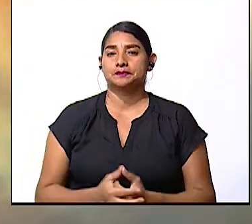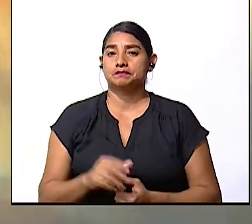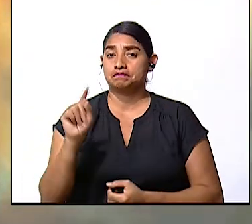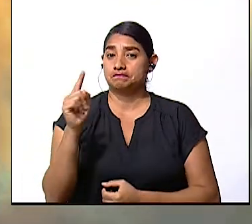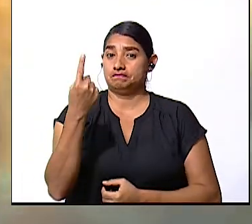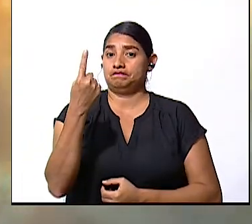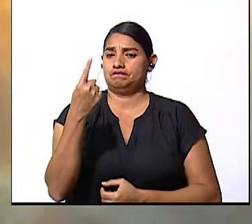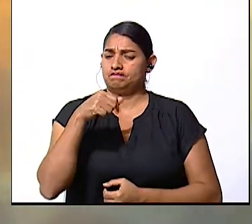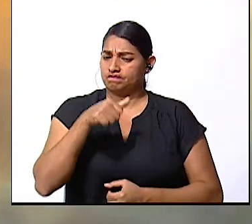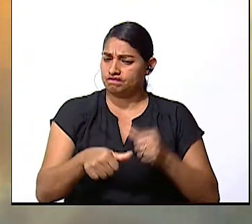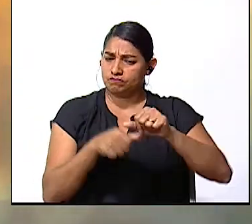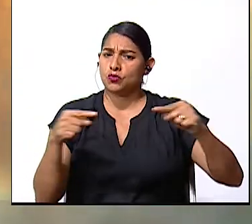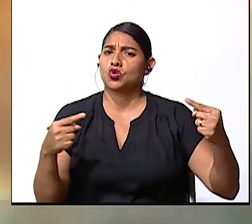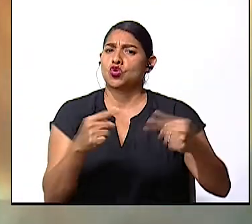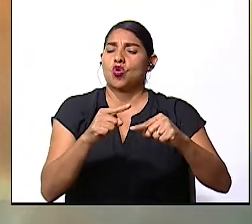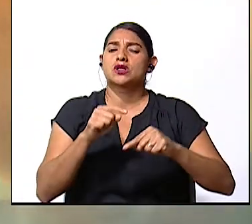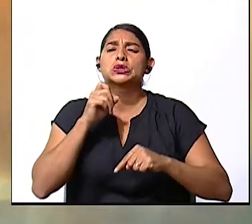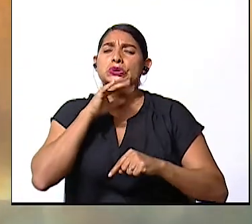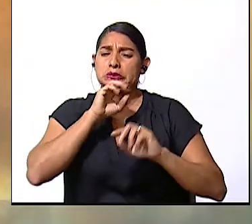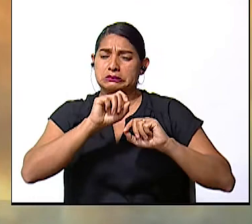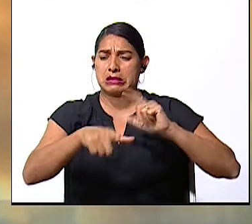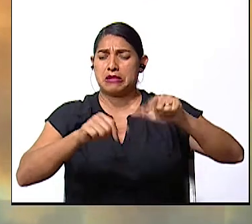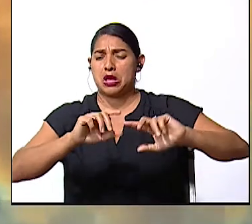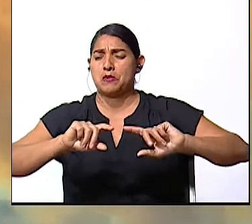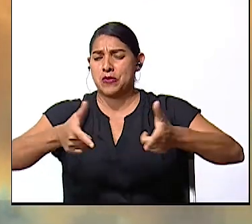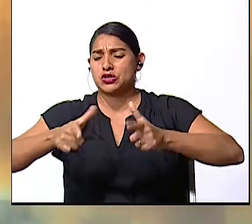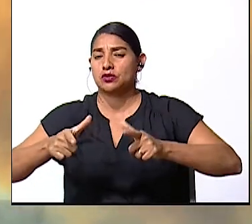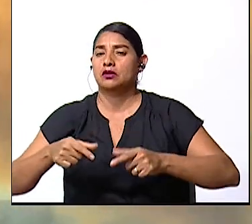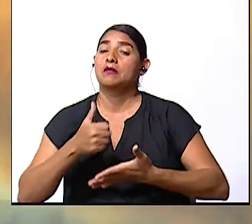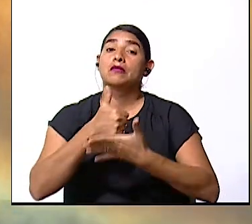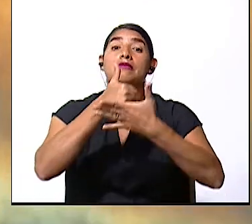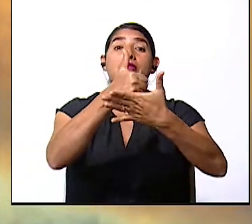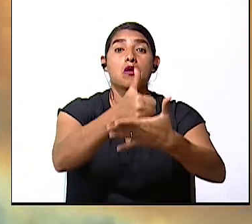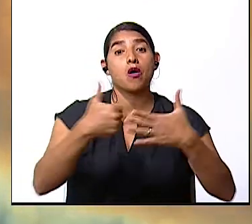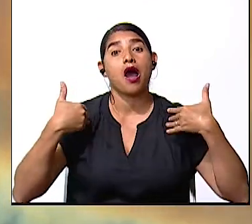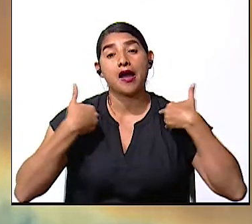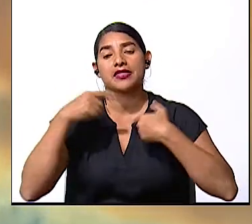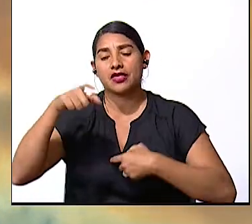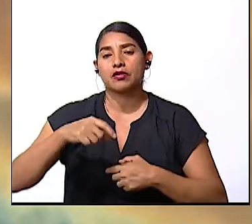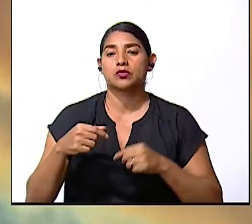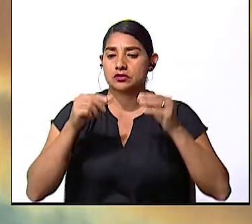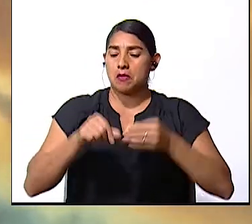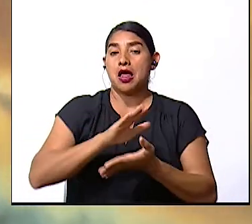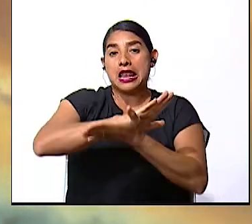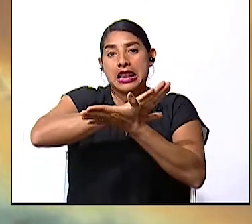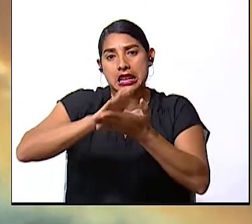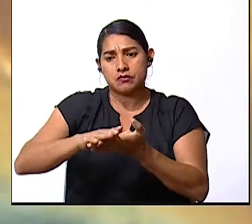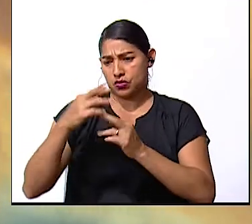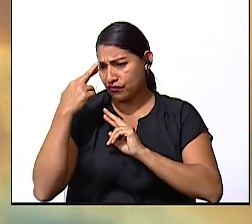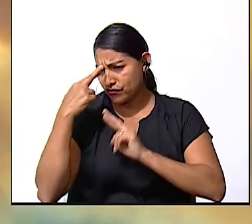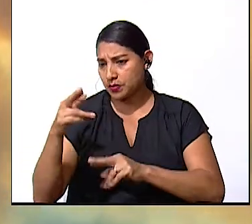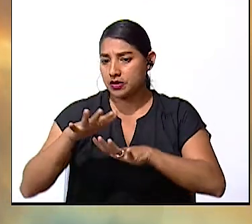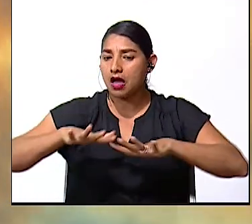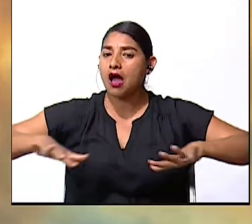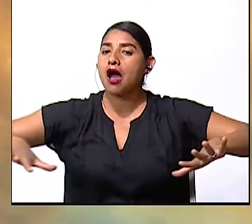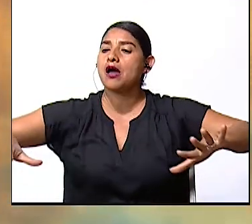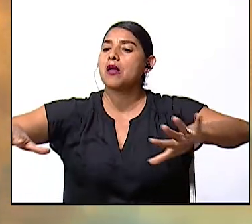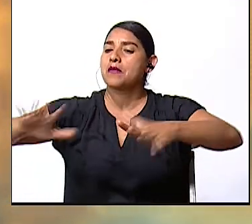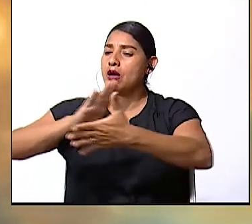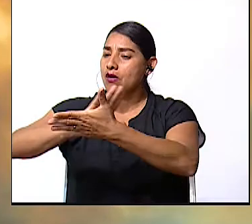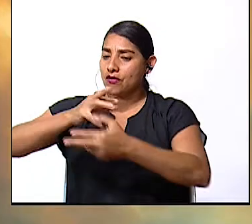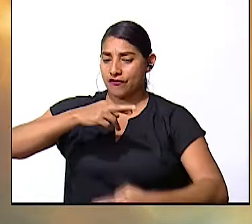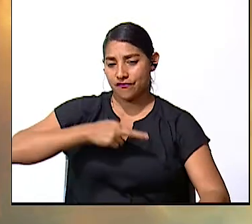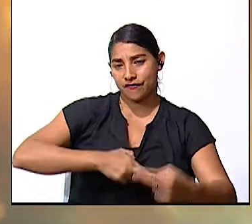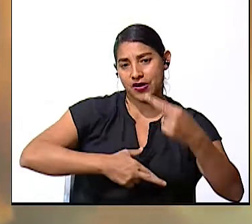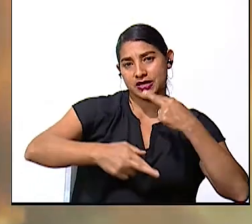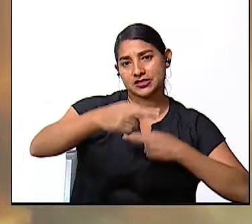1. Lucha contra la contaminación. Para ayudar a los animales hay que ser una persona limpia y respetuosa con el medio ambiente, reciclando